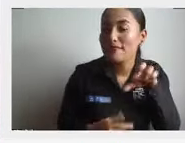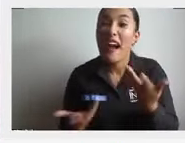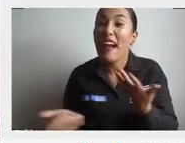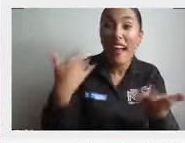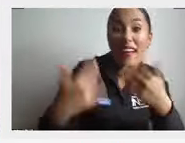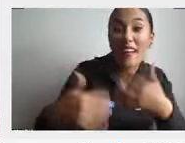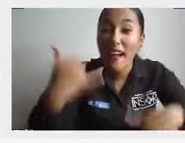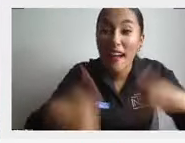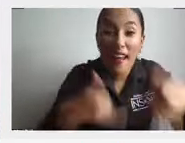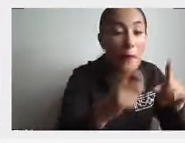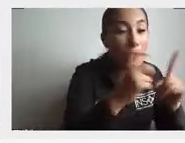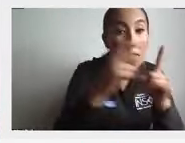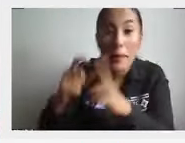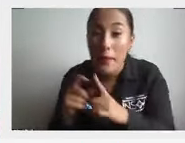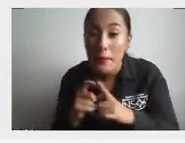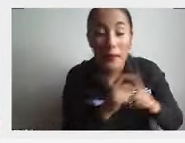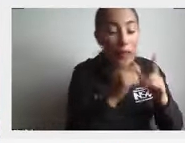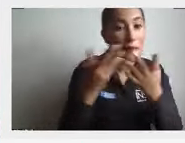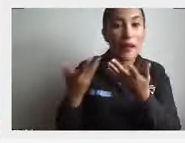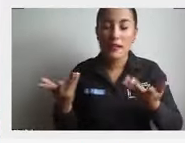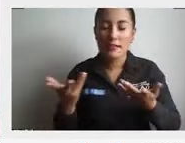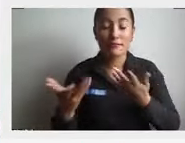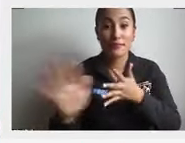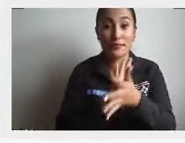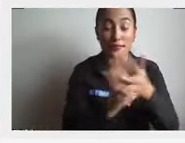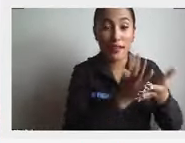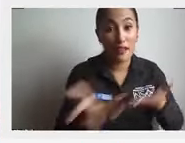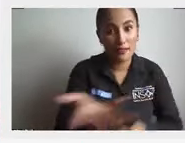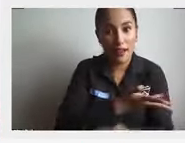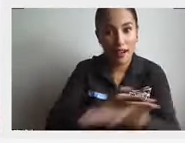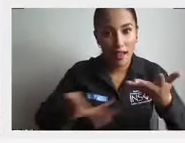sino involucrar al resto de la familia en la actividad.